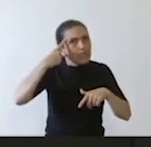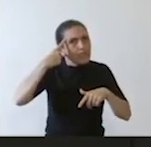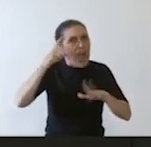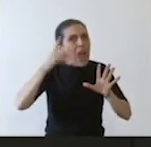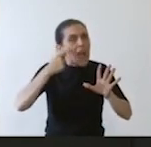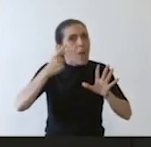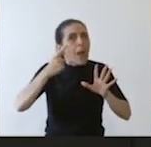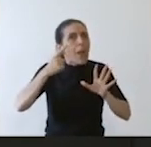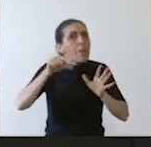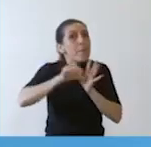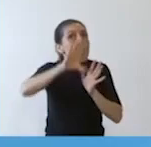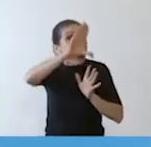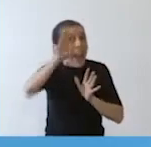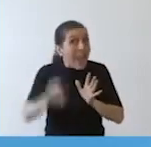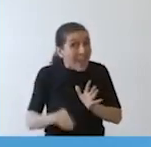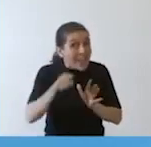es